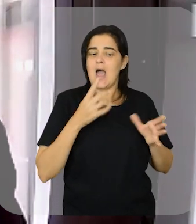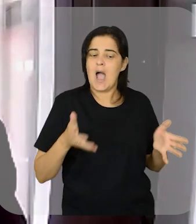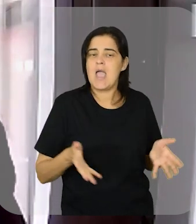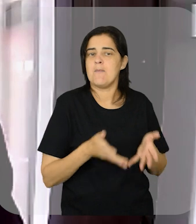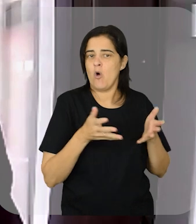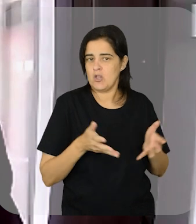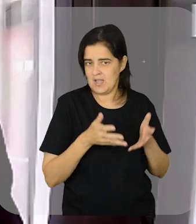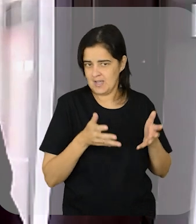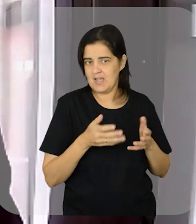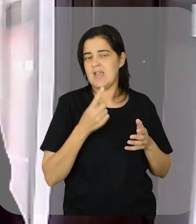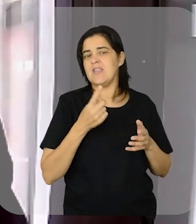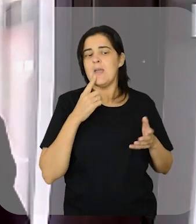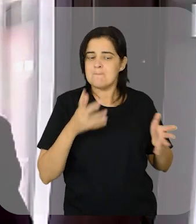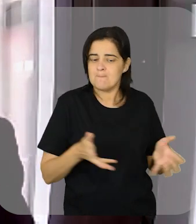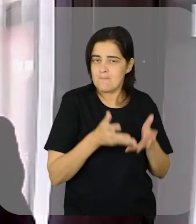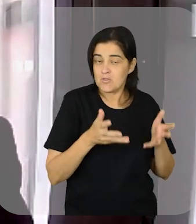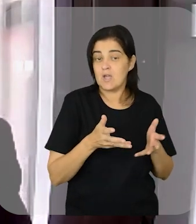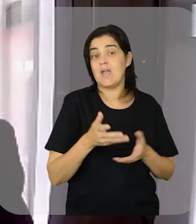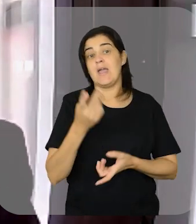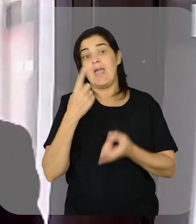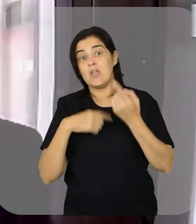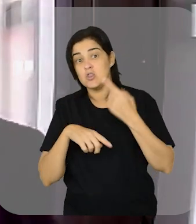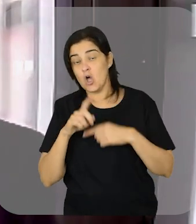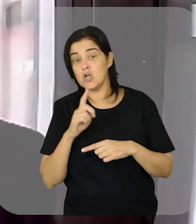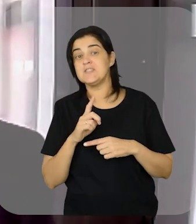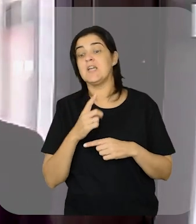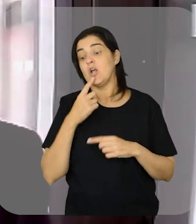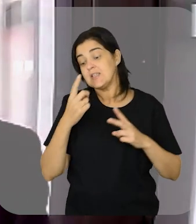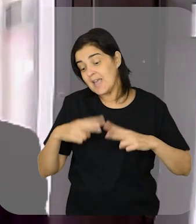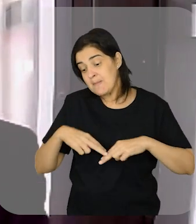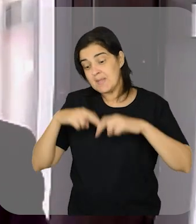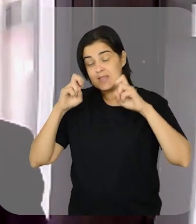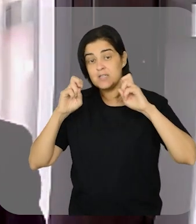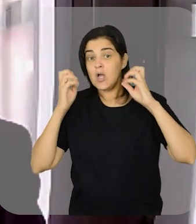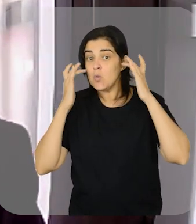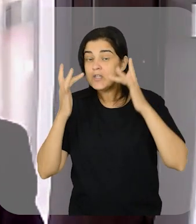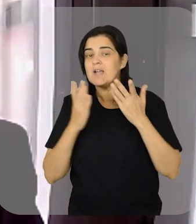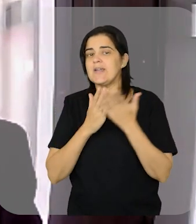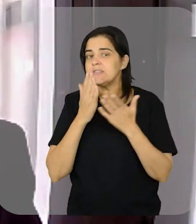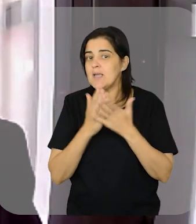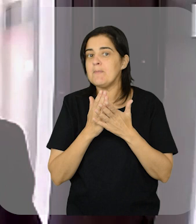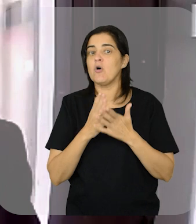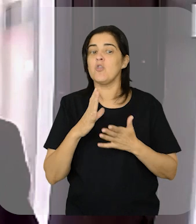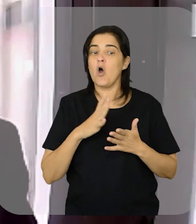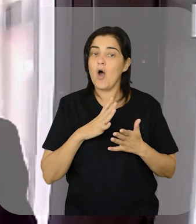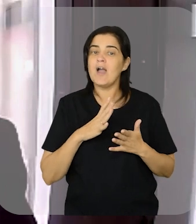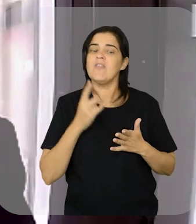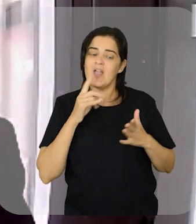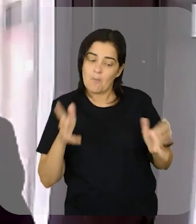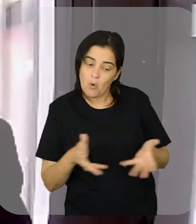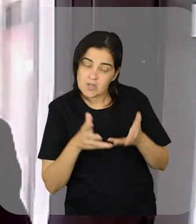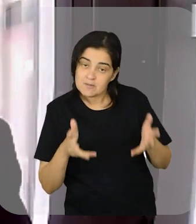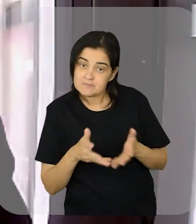motivación extrínseca. Por lo tanto, lo que dice la investigación educativa es que cada vez que trabajamos con constructos de la